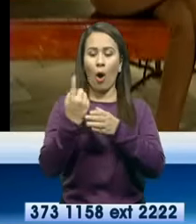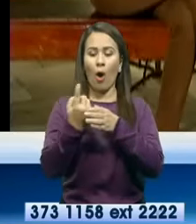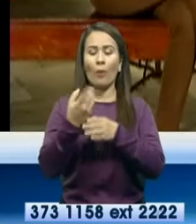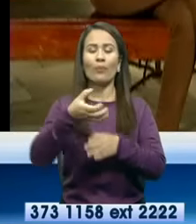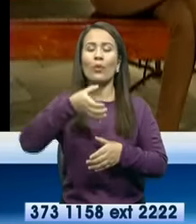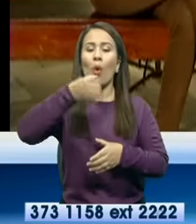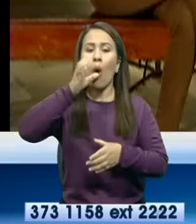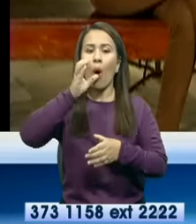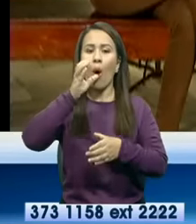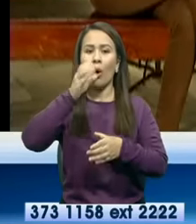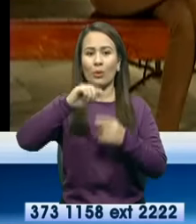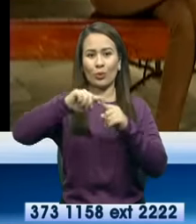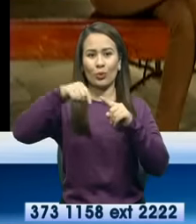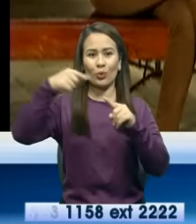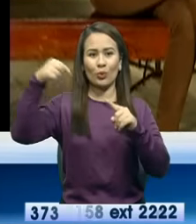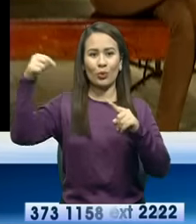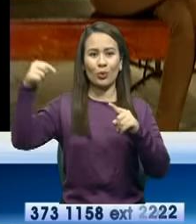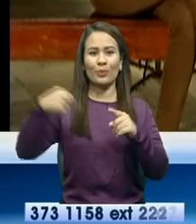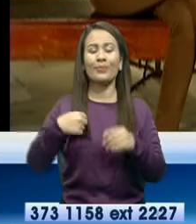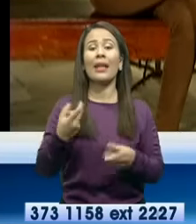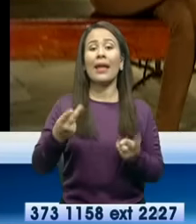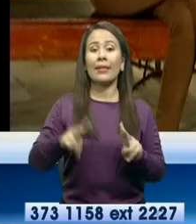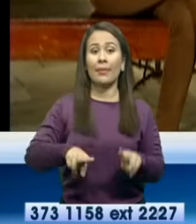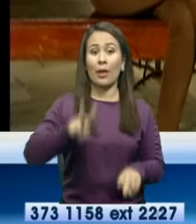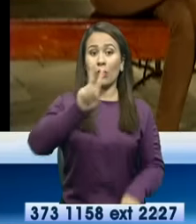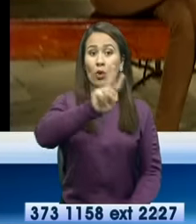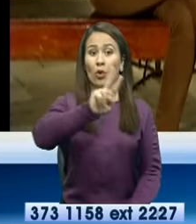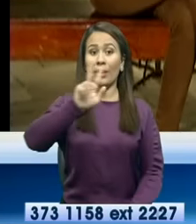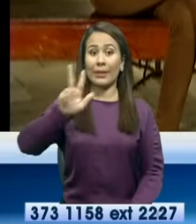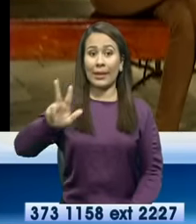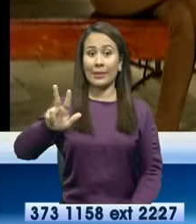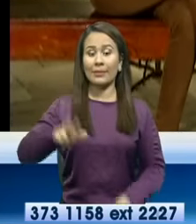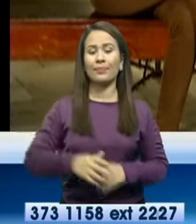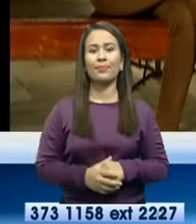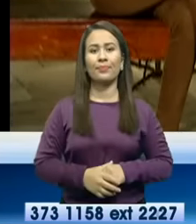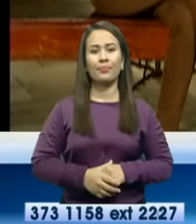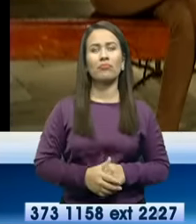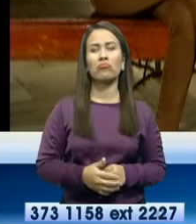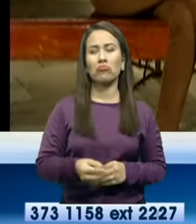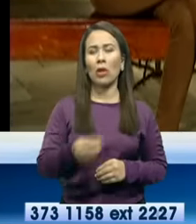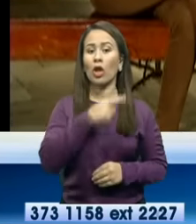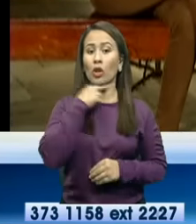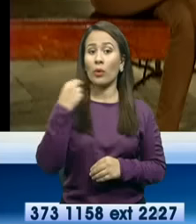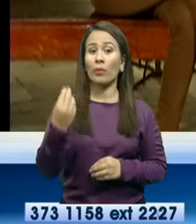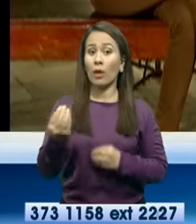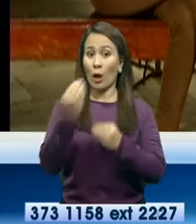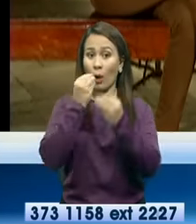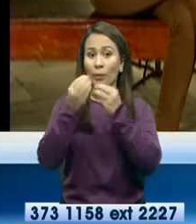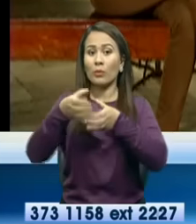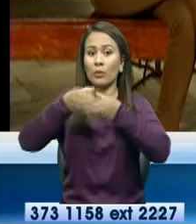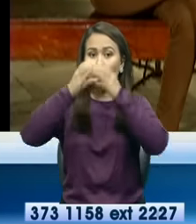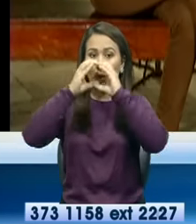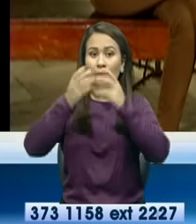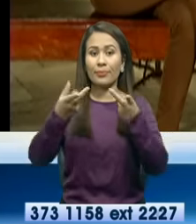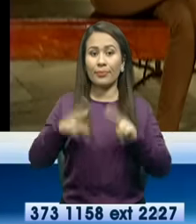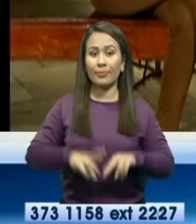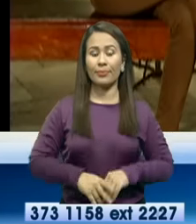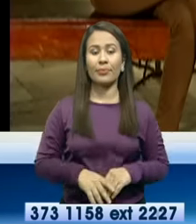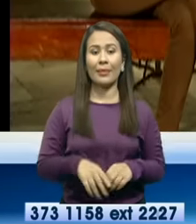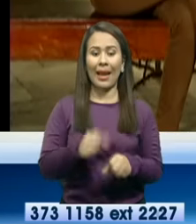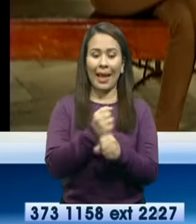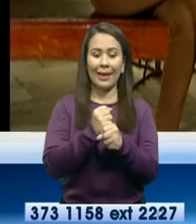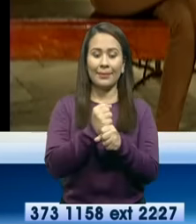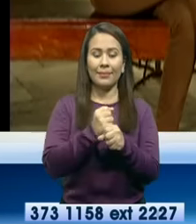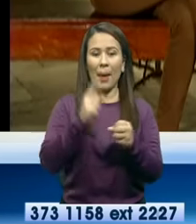3 de noviembre. Ahora también comemos el 2 y el 3. Para estas fechas de noviembre también se